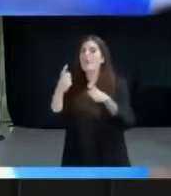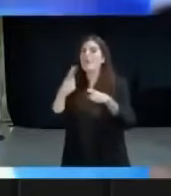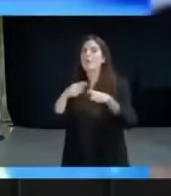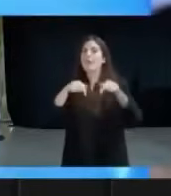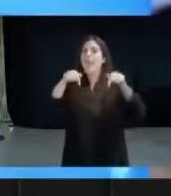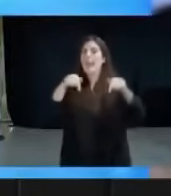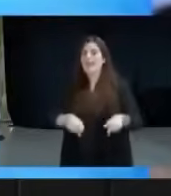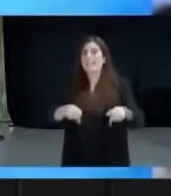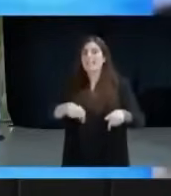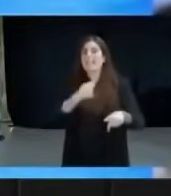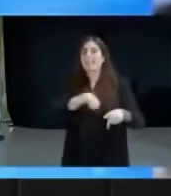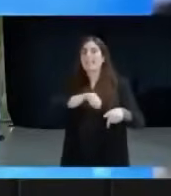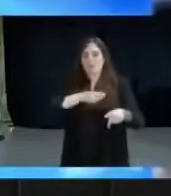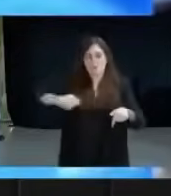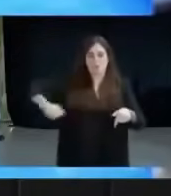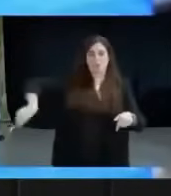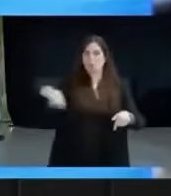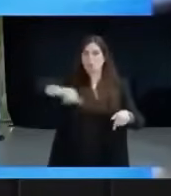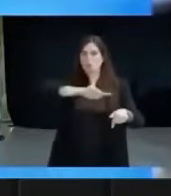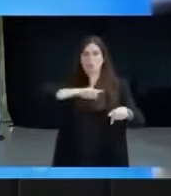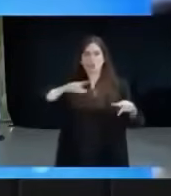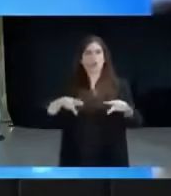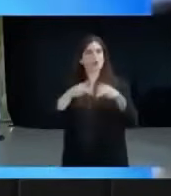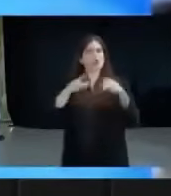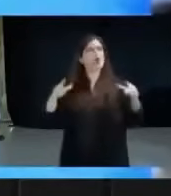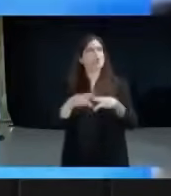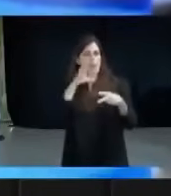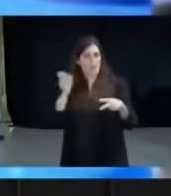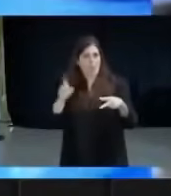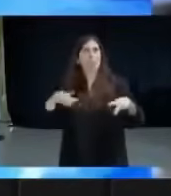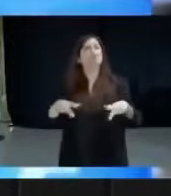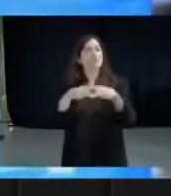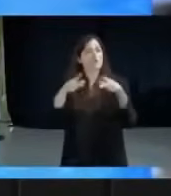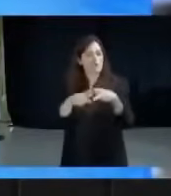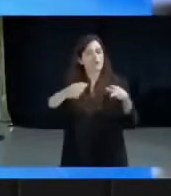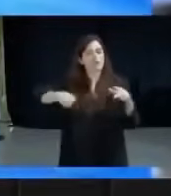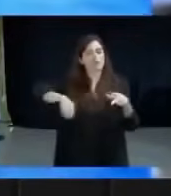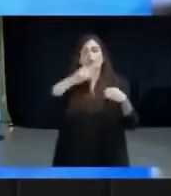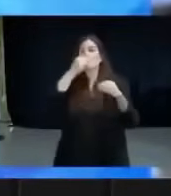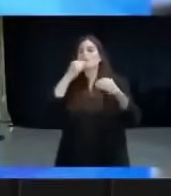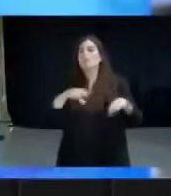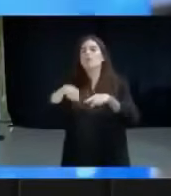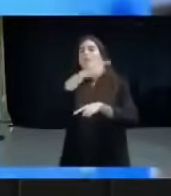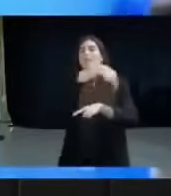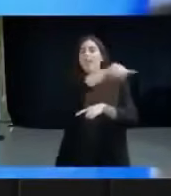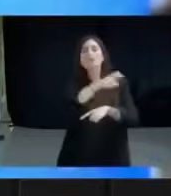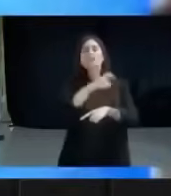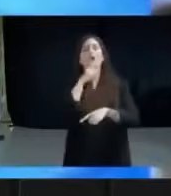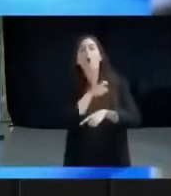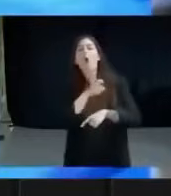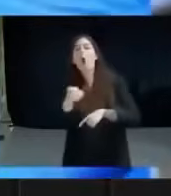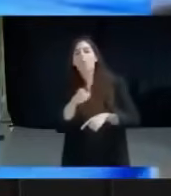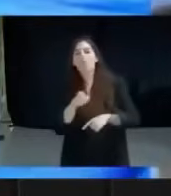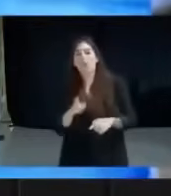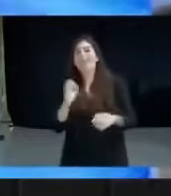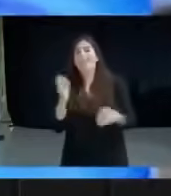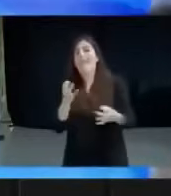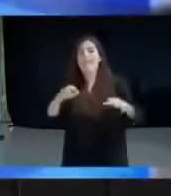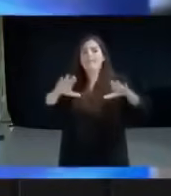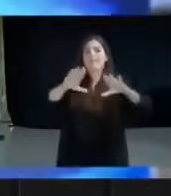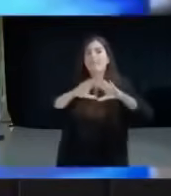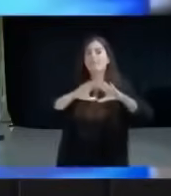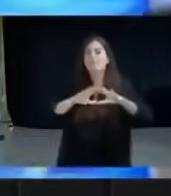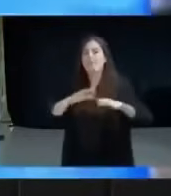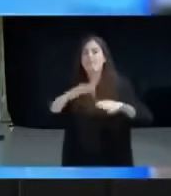nosotros representamos como sociedad, no como gobierno, como sociedad, todo lo que ellos detestan y odian, que es el feminismo, que es la